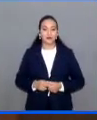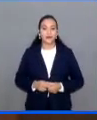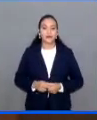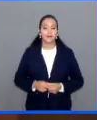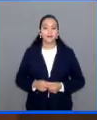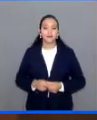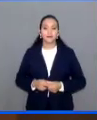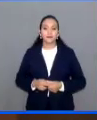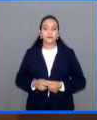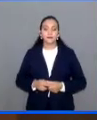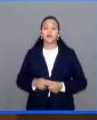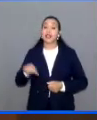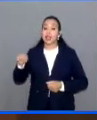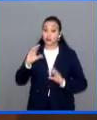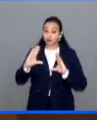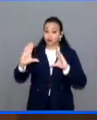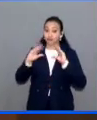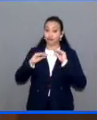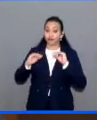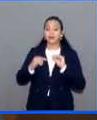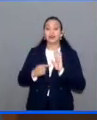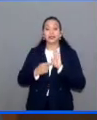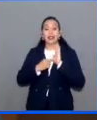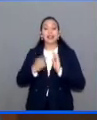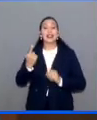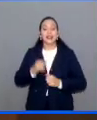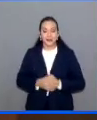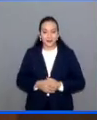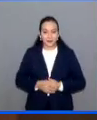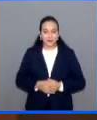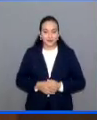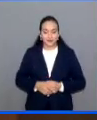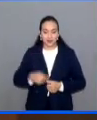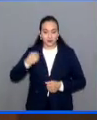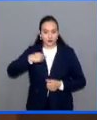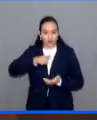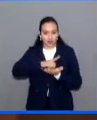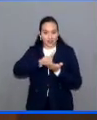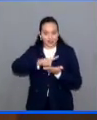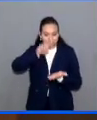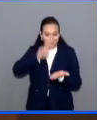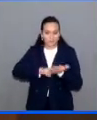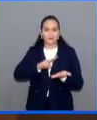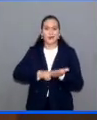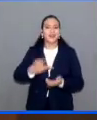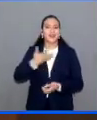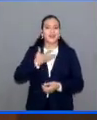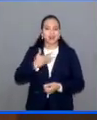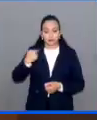enseñado a valorar nuestros derechos como personas con discapacidad.